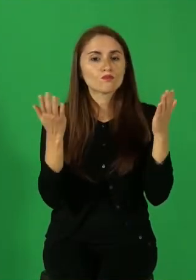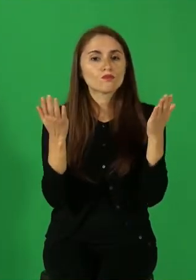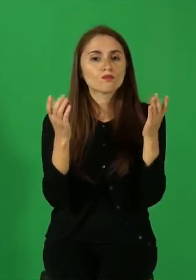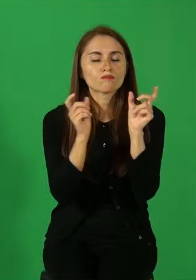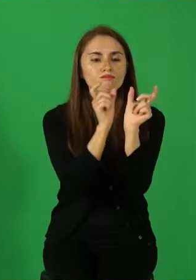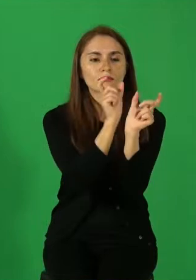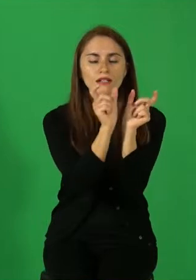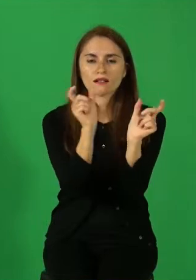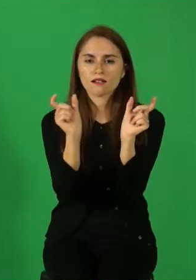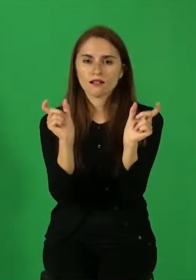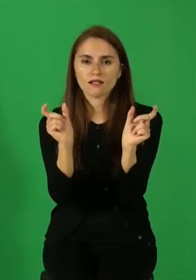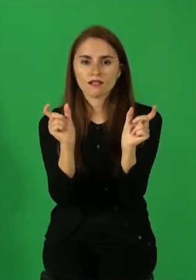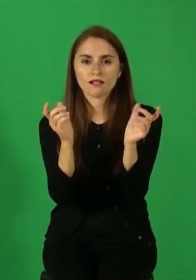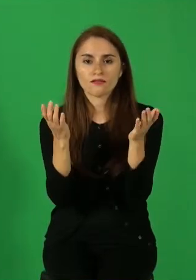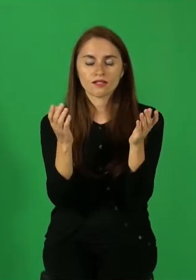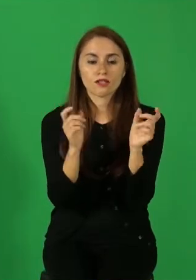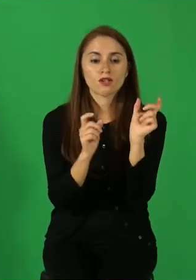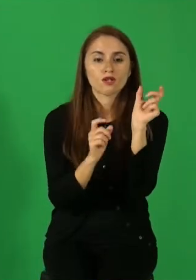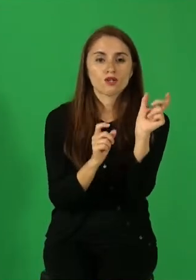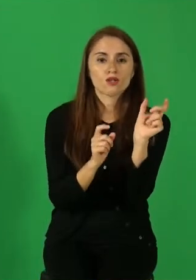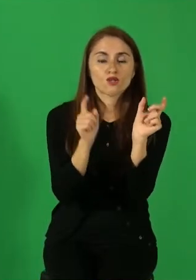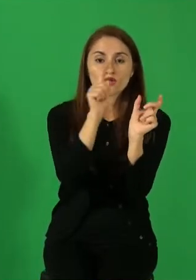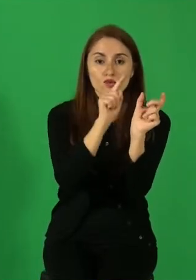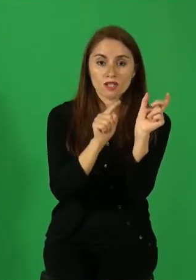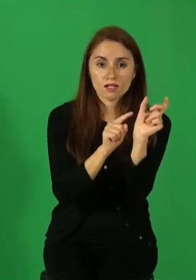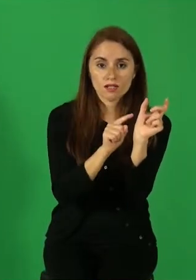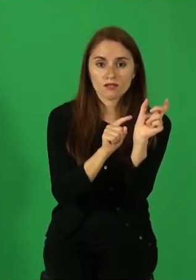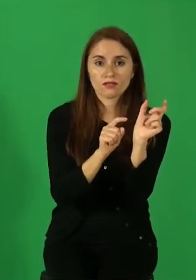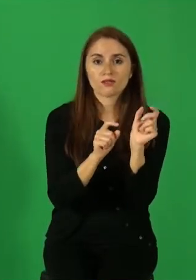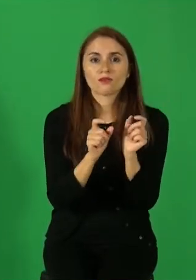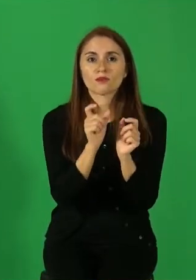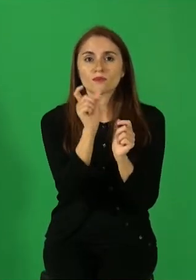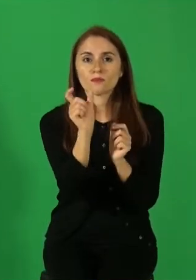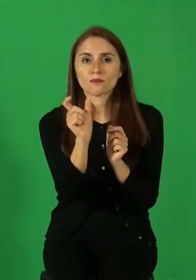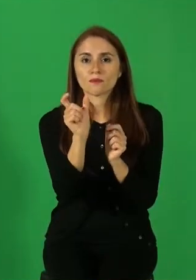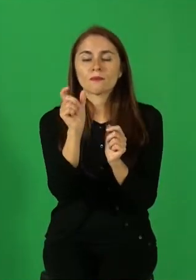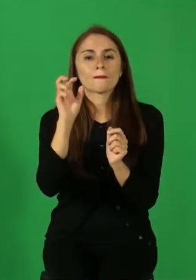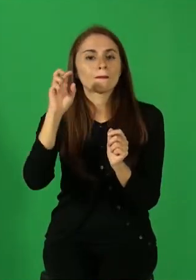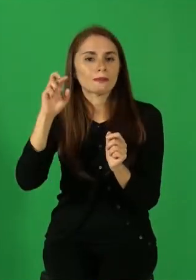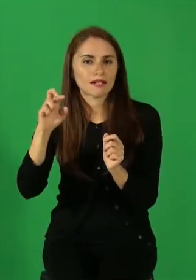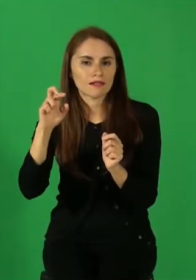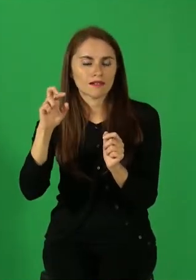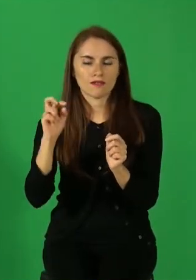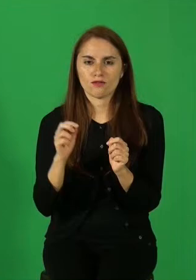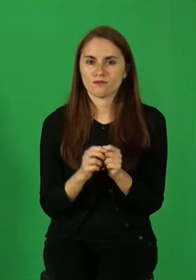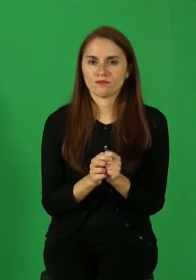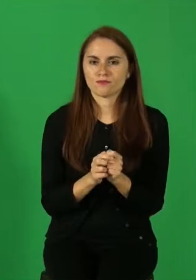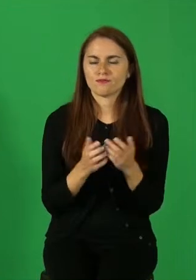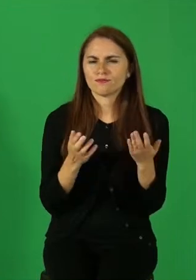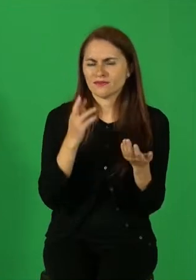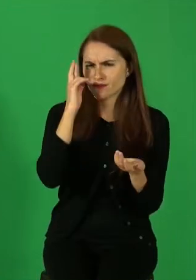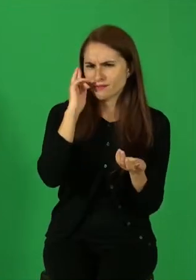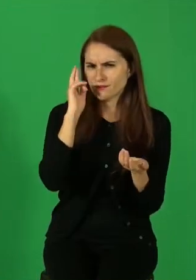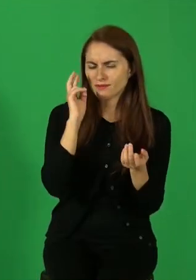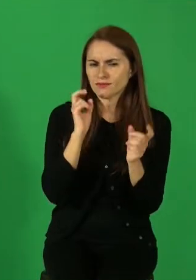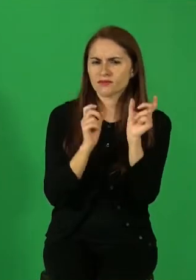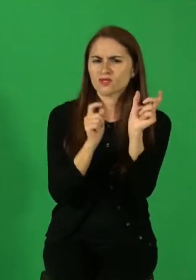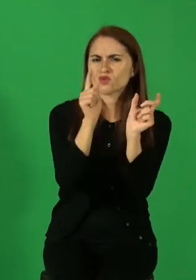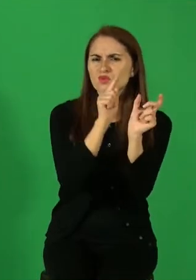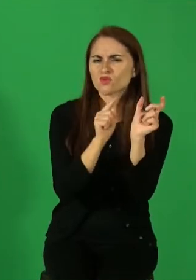estructura a través de un sujeto y un predicado. A ver, recordemos. ¿Qué entendemos por